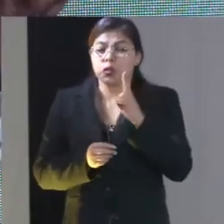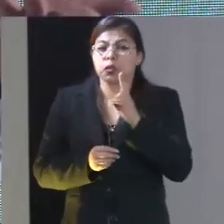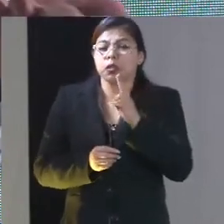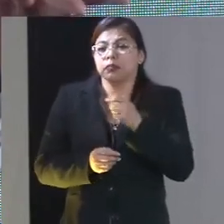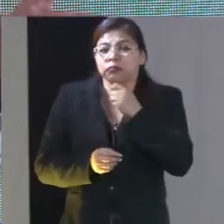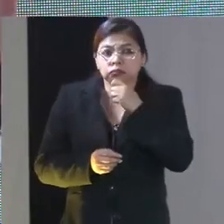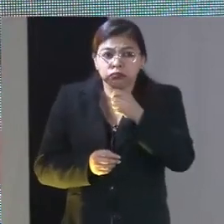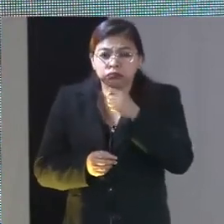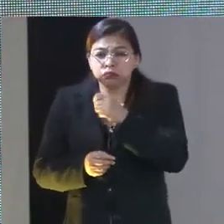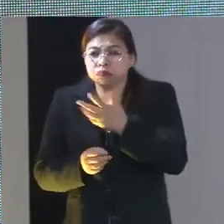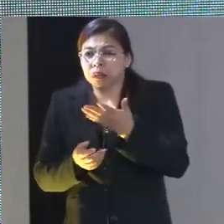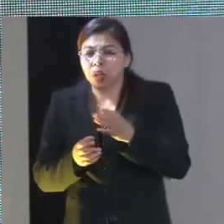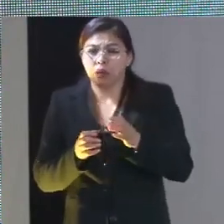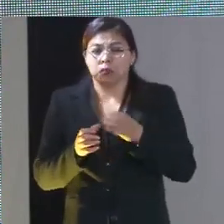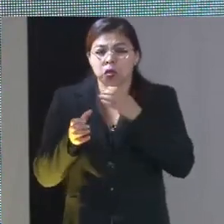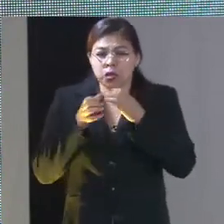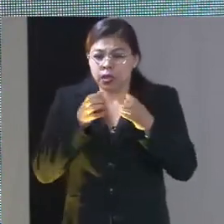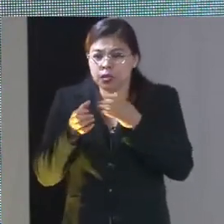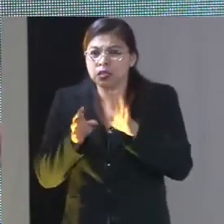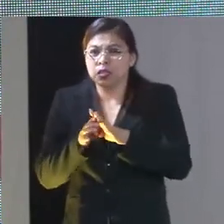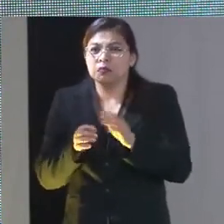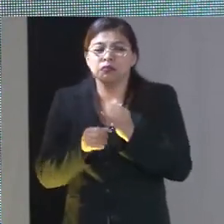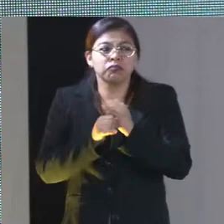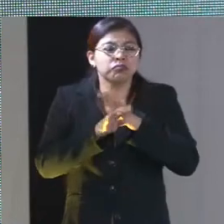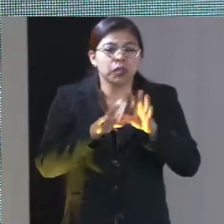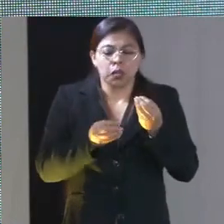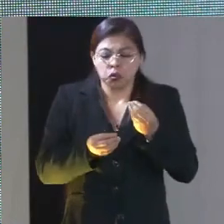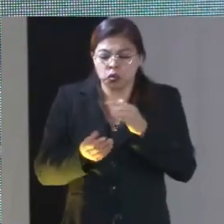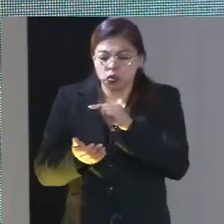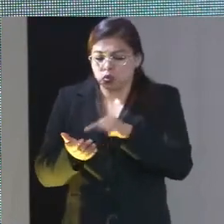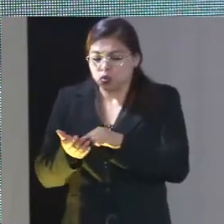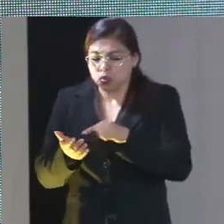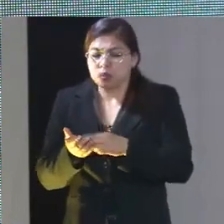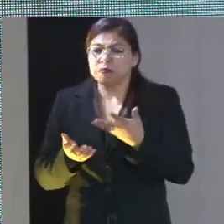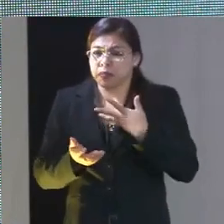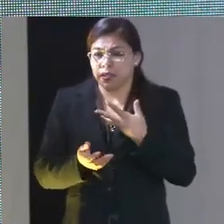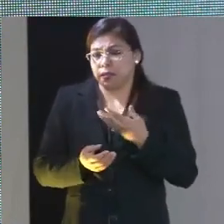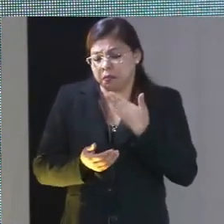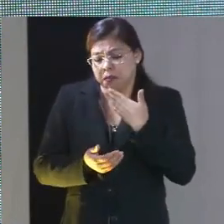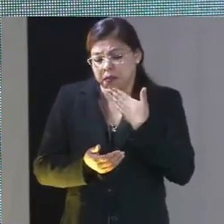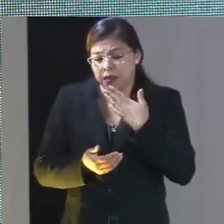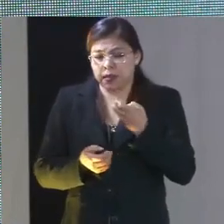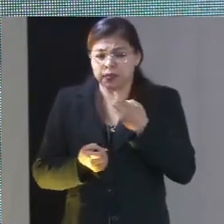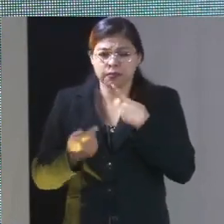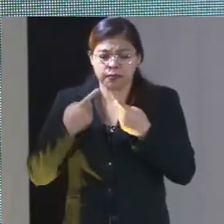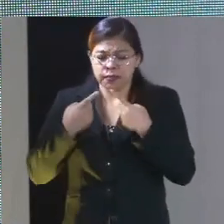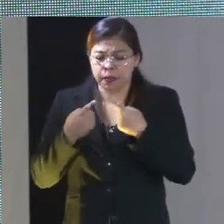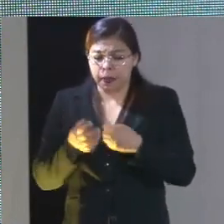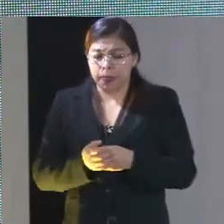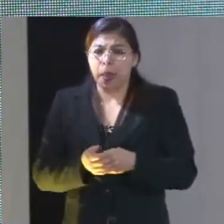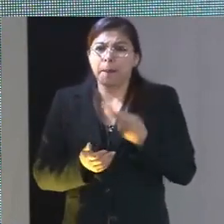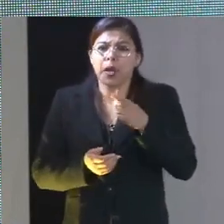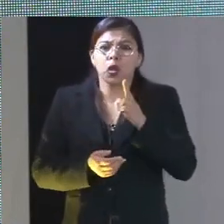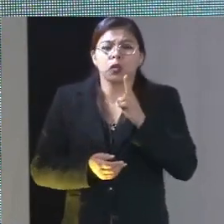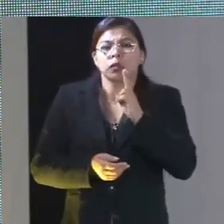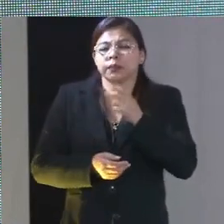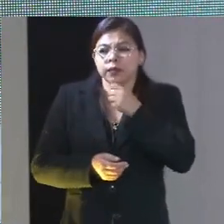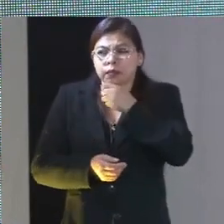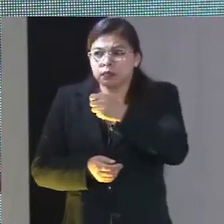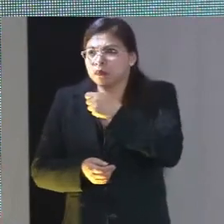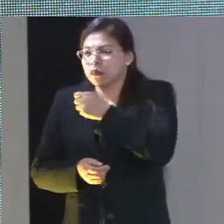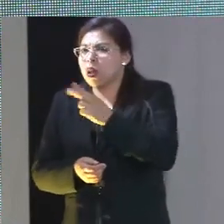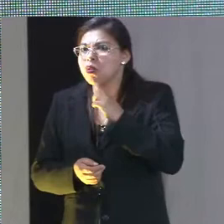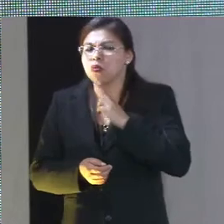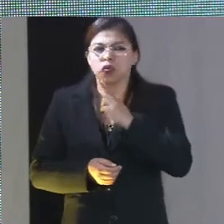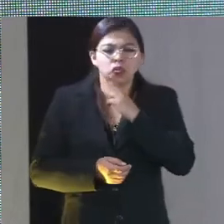comunicación masiva, porque últimamente los medios de comunicación masiva están en el debate de esto y está muy bien que estén en el debate, pero los medios de comunicación masiva, pero también